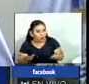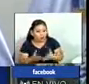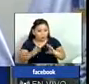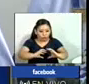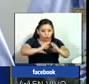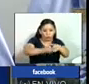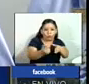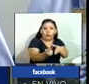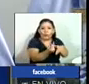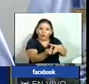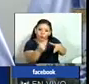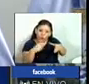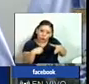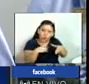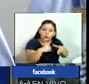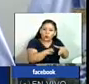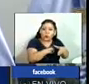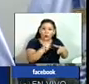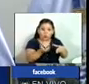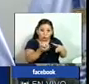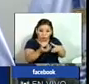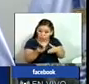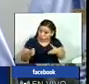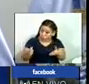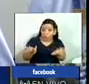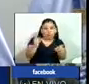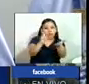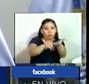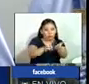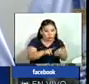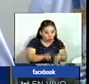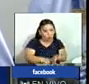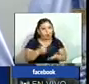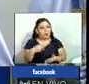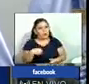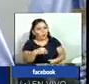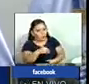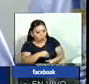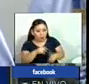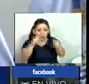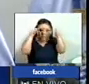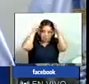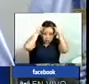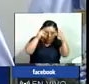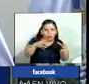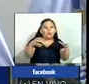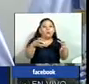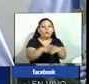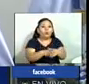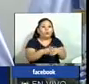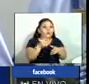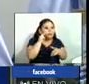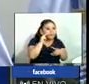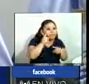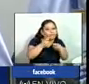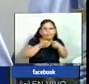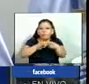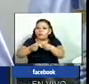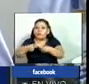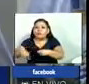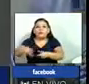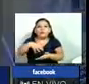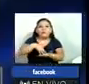equipo médico municipal nosotros vamos a contratar personal médico municipal para estar pendiente de la